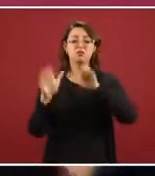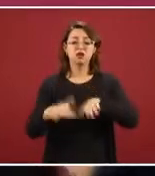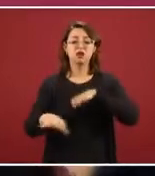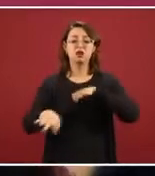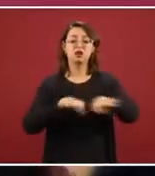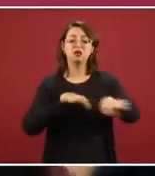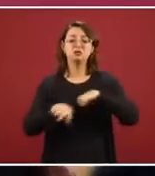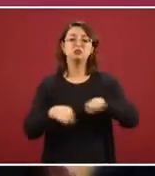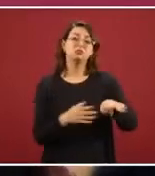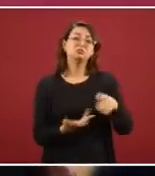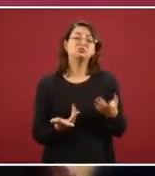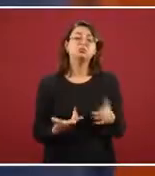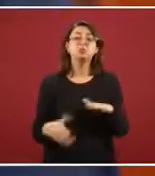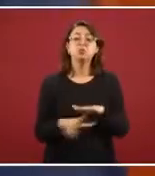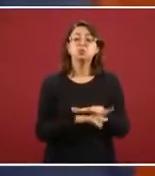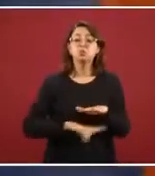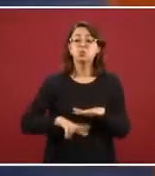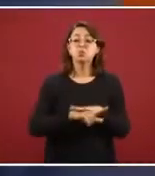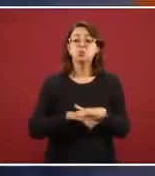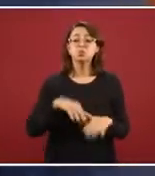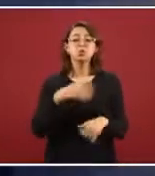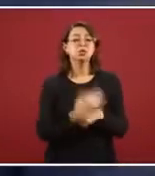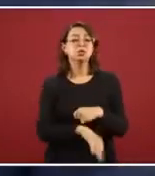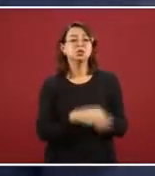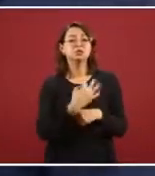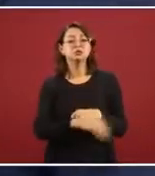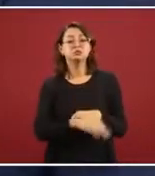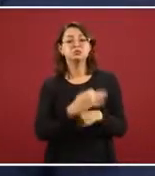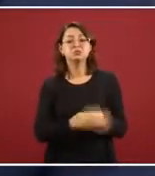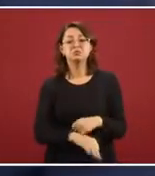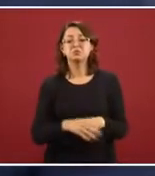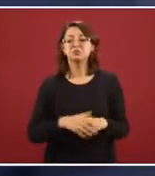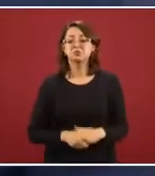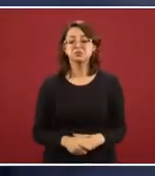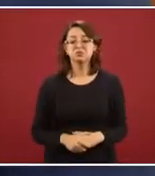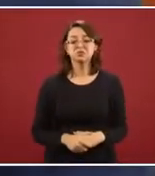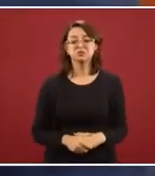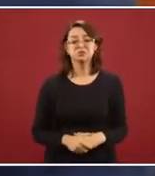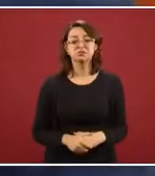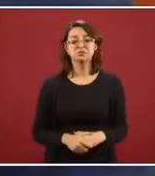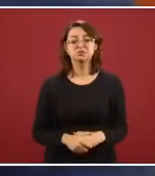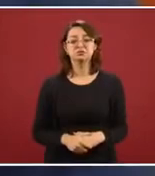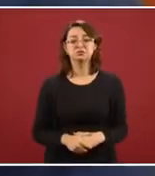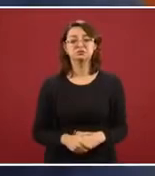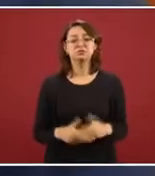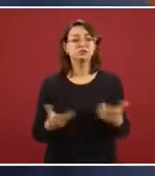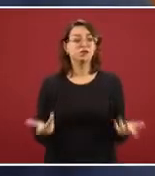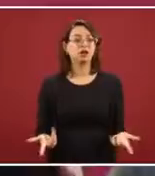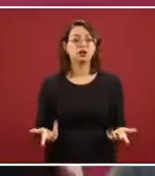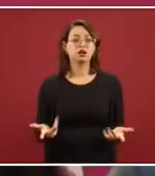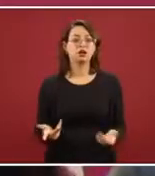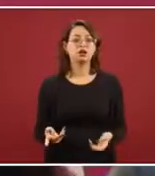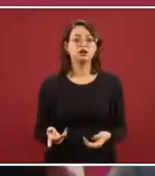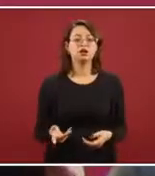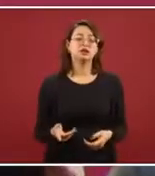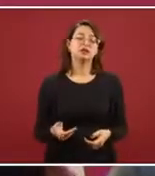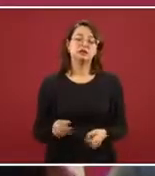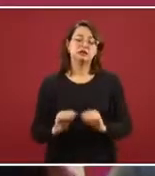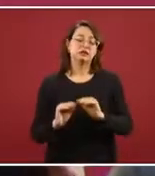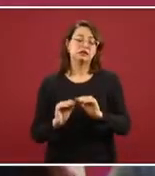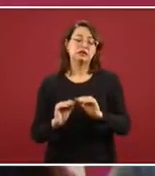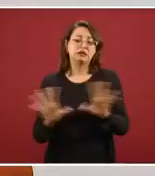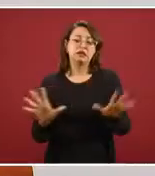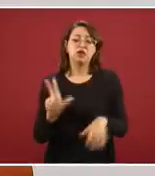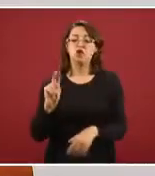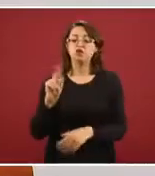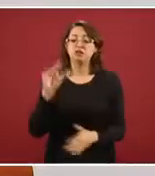por honorarios que son eventuales no se puede de la noche a la mañana basificar a más de